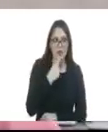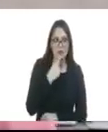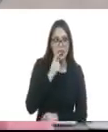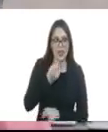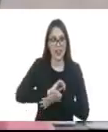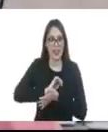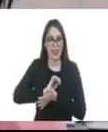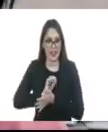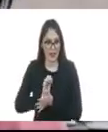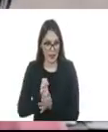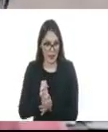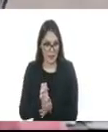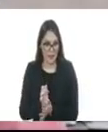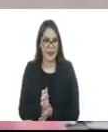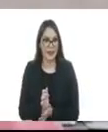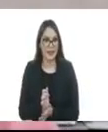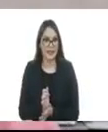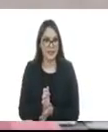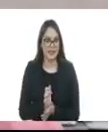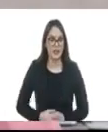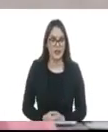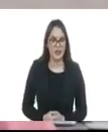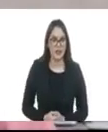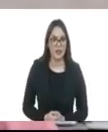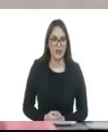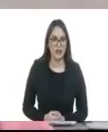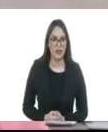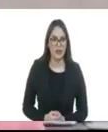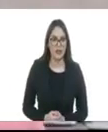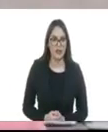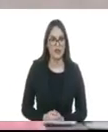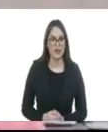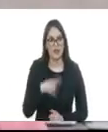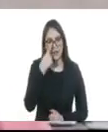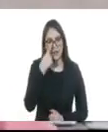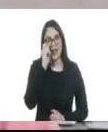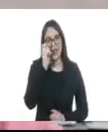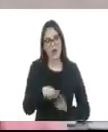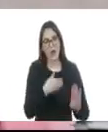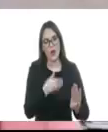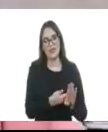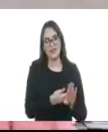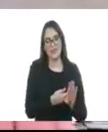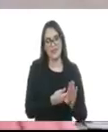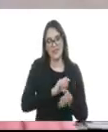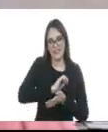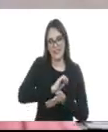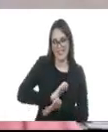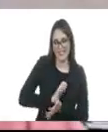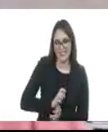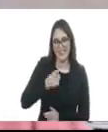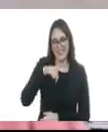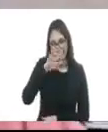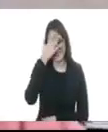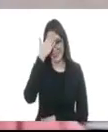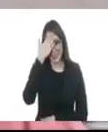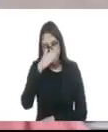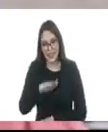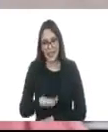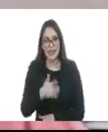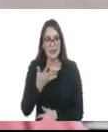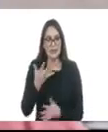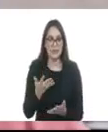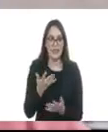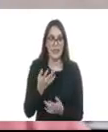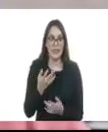sí, de la discriminación o en contra de la ¿Qué tal? Muy discriminación. Y bienvenidas y como sabemos, bienvenidos. estamos Este ha ahora